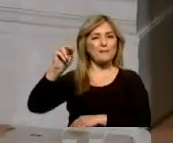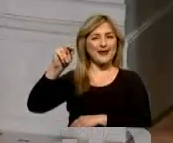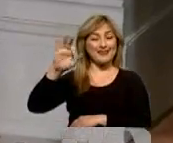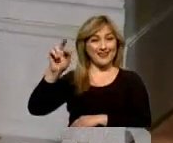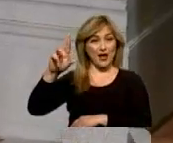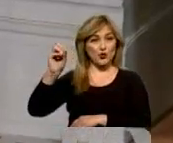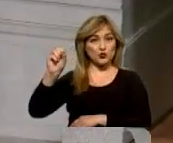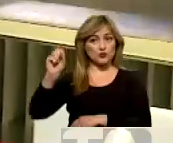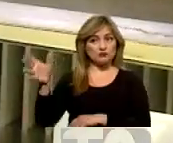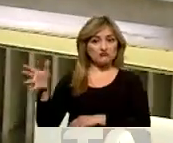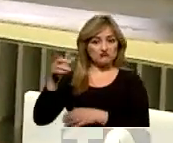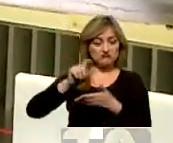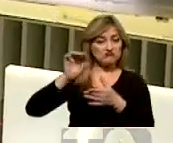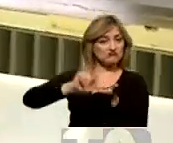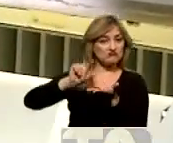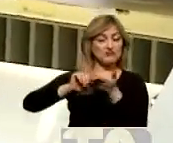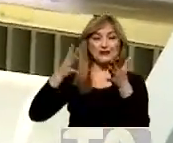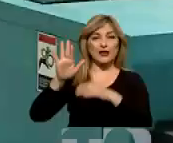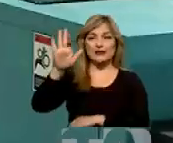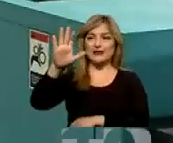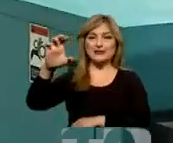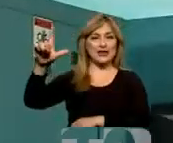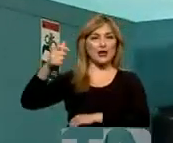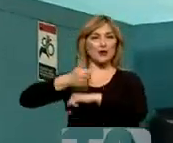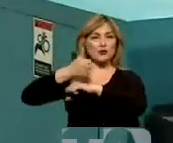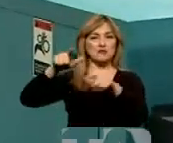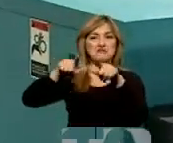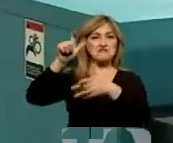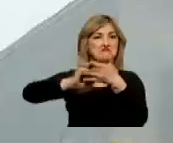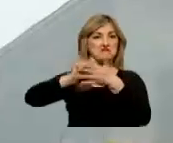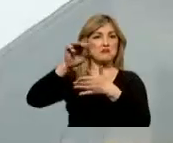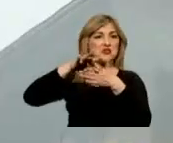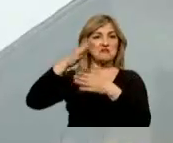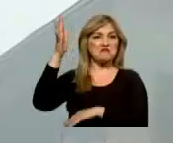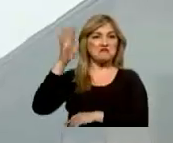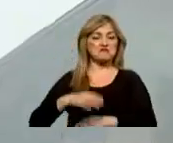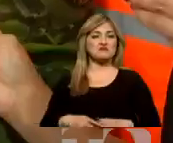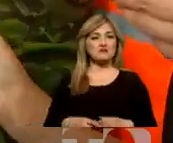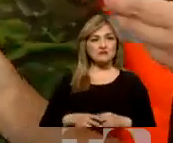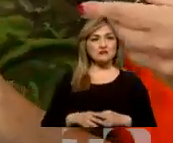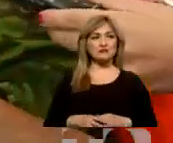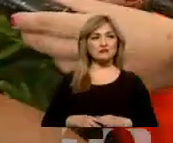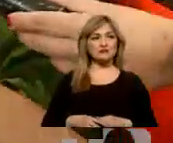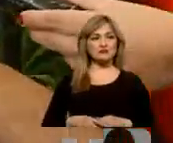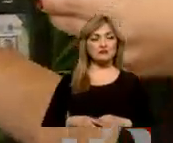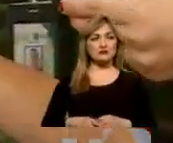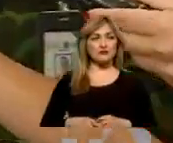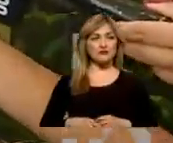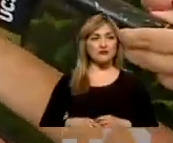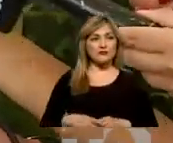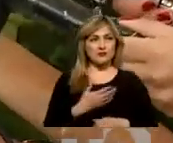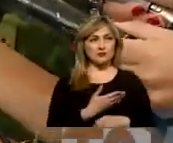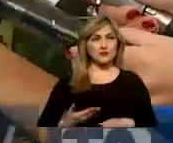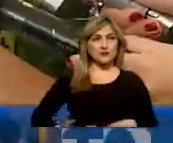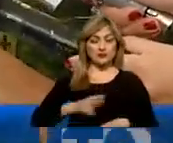andinos debido a que el TCE, el Tribunal Contencioso Electoral, aún no resuelve recursos pendientes. Esta es de la papeleta de presidente